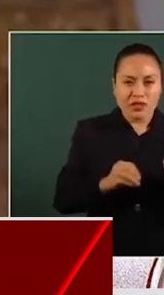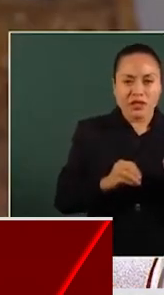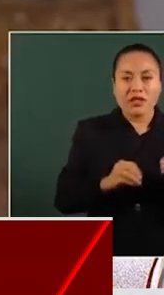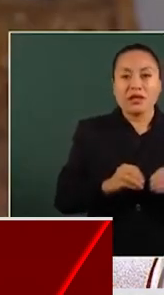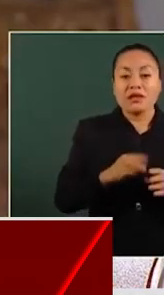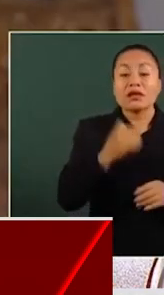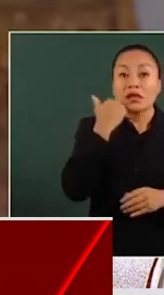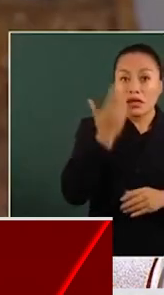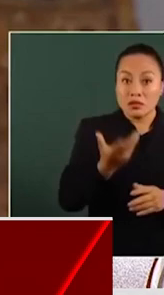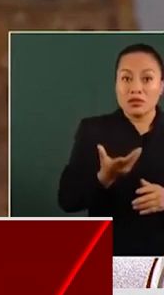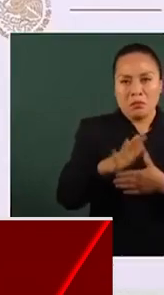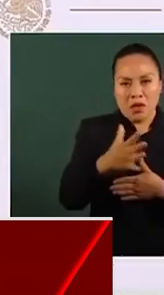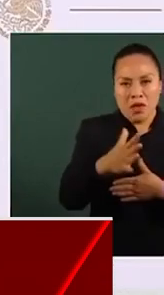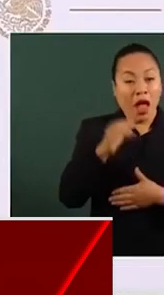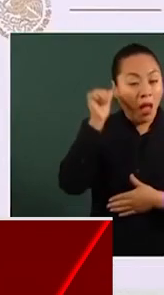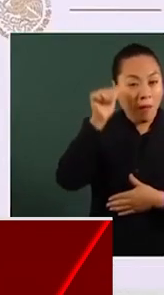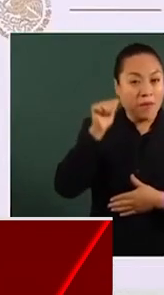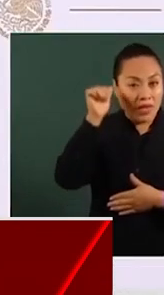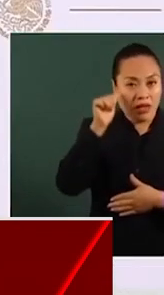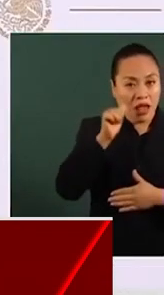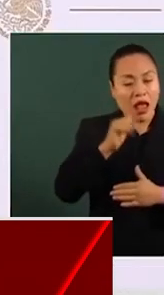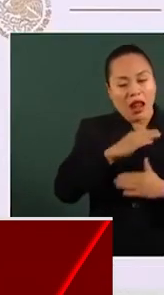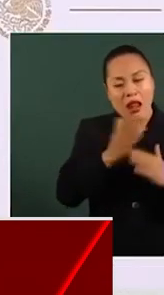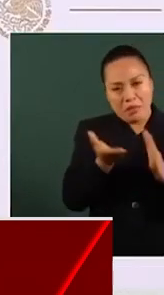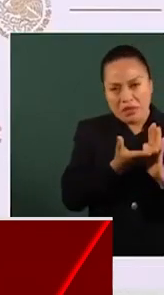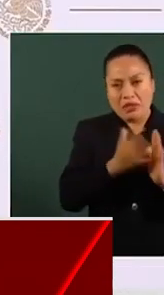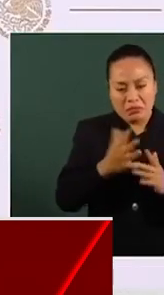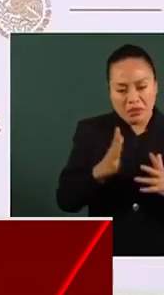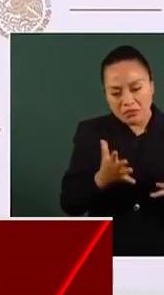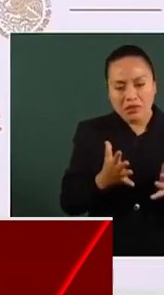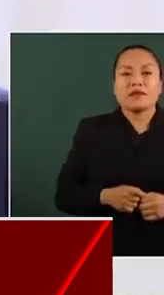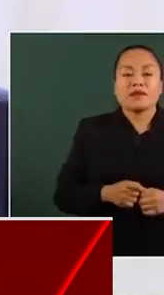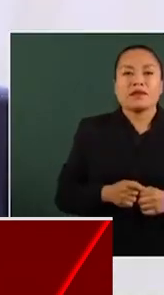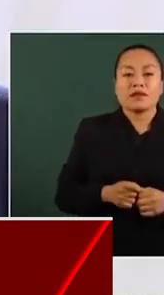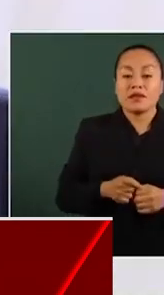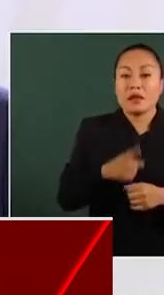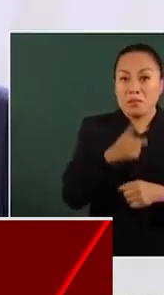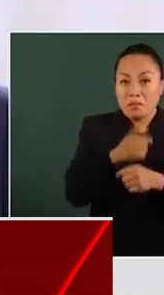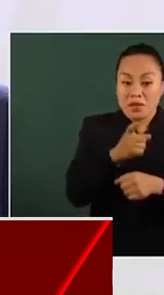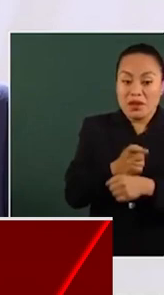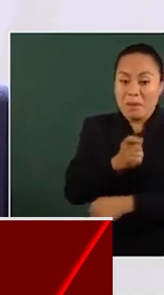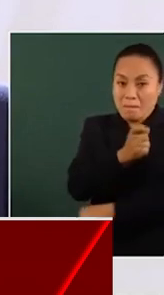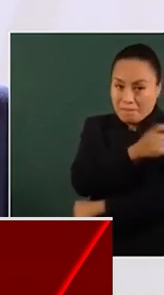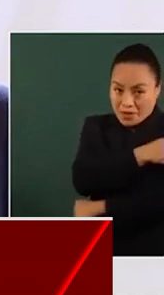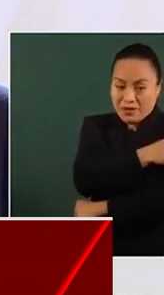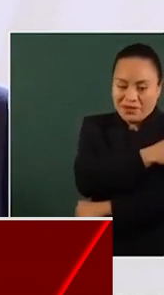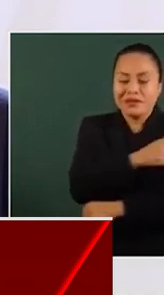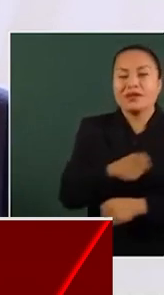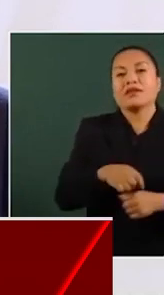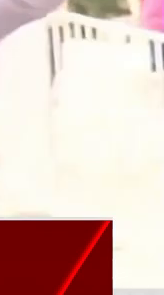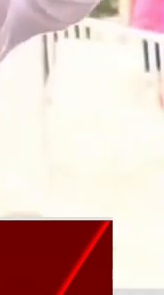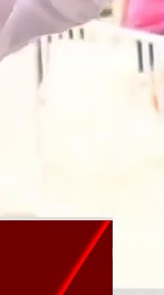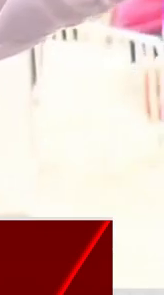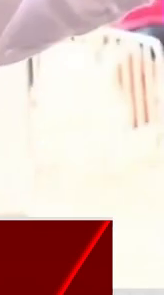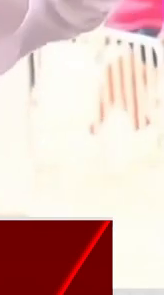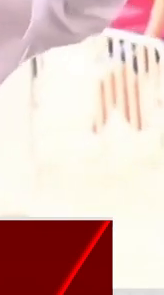unas vacaciones de 15 días y voy de regreso a luchar al lado de Xochitl Gálvez. Tenemos que acabar con estos movimientos que